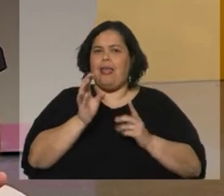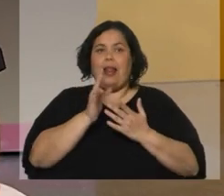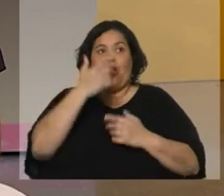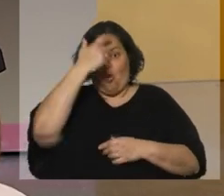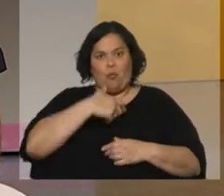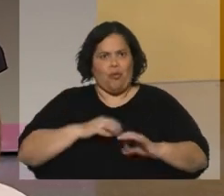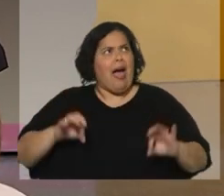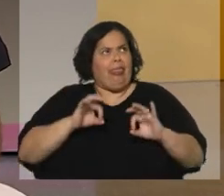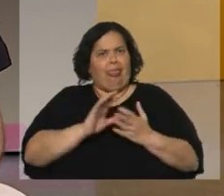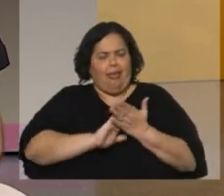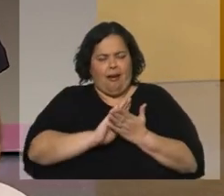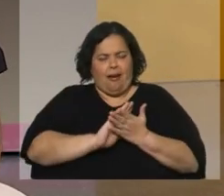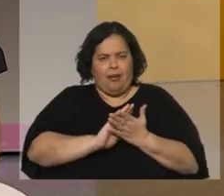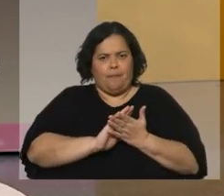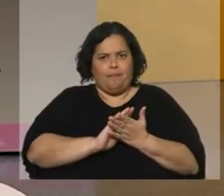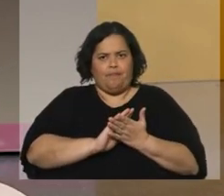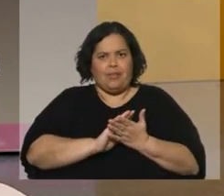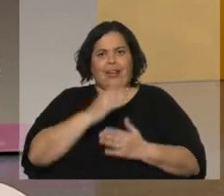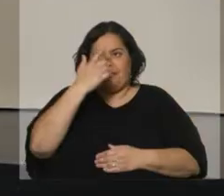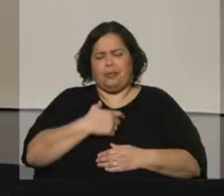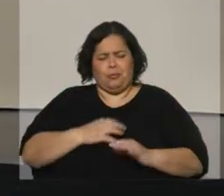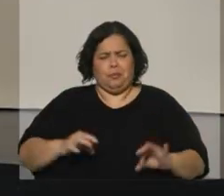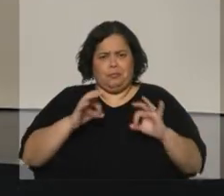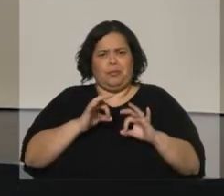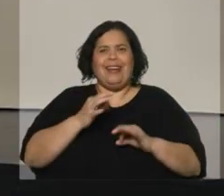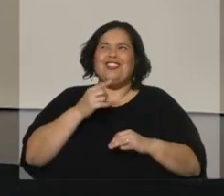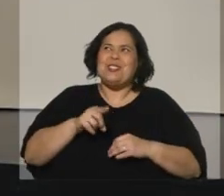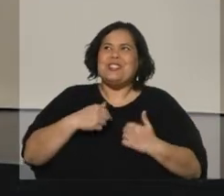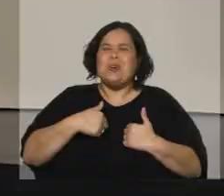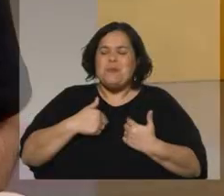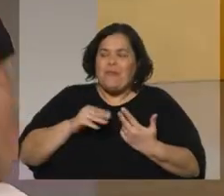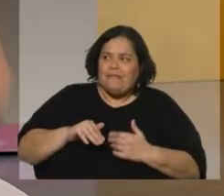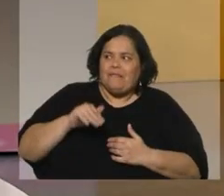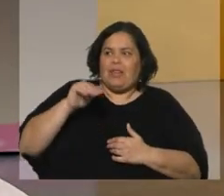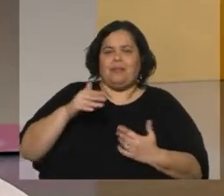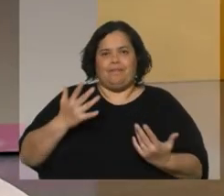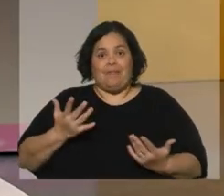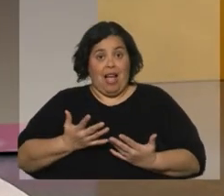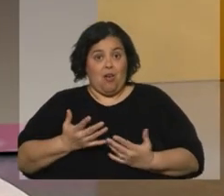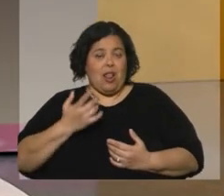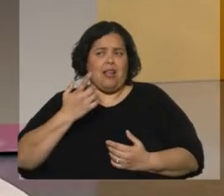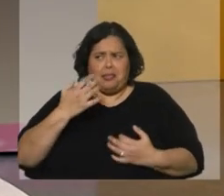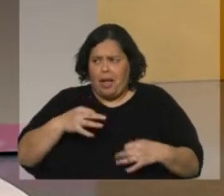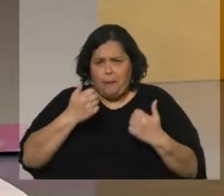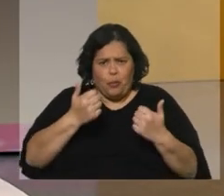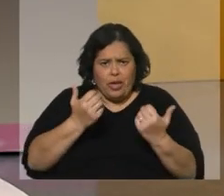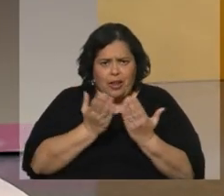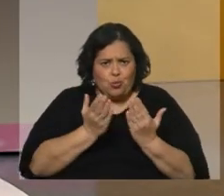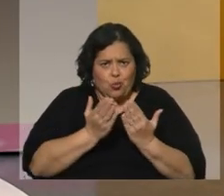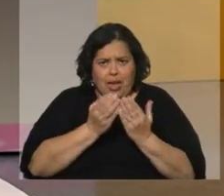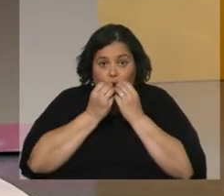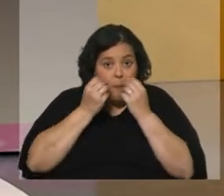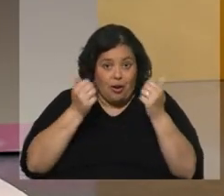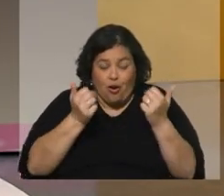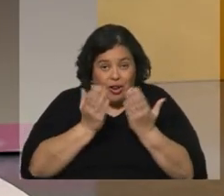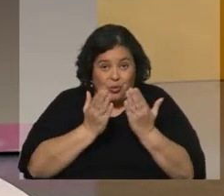nadie y y en esto claro y en esto no estoy diciendo que no esté bien estudiar todo lo contrario Es lo mejor que